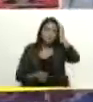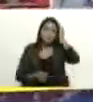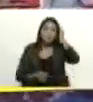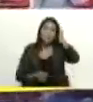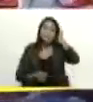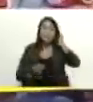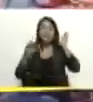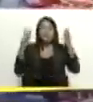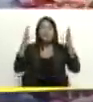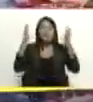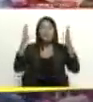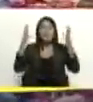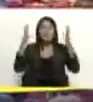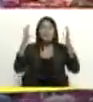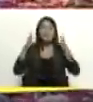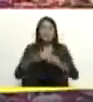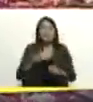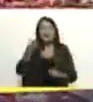Allá,